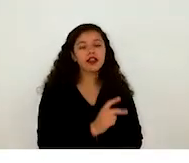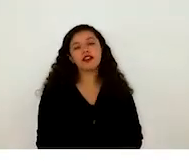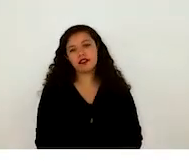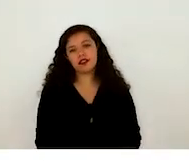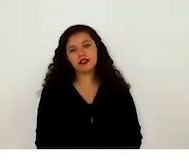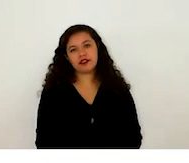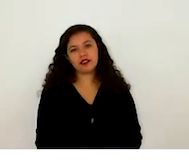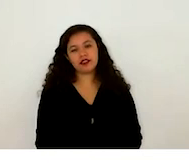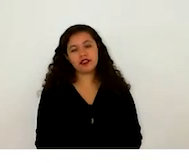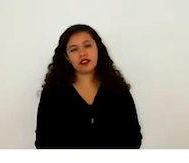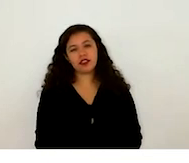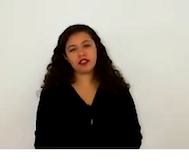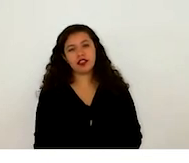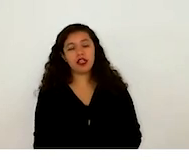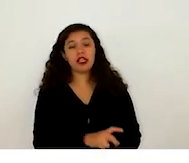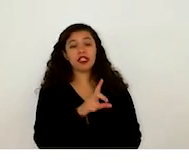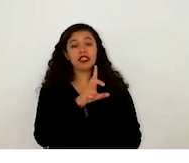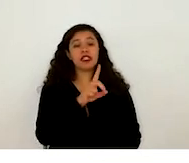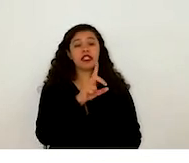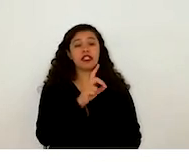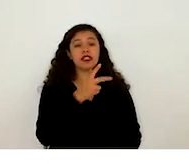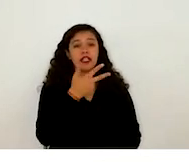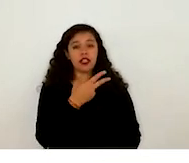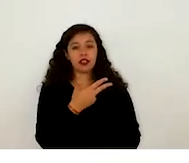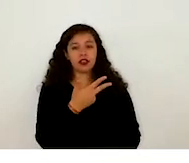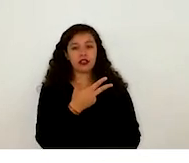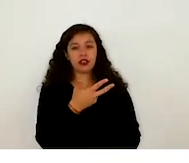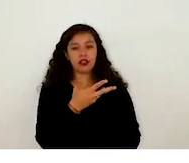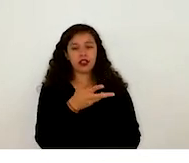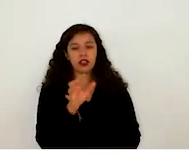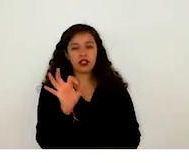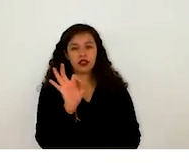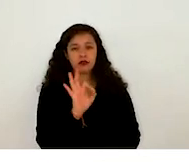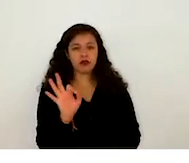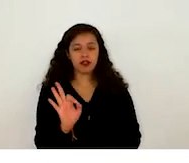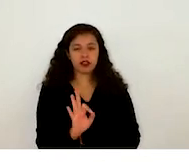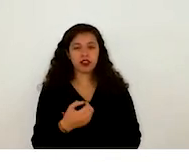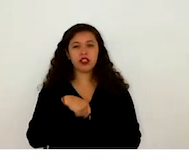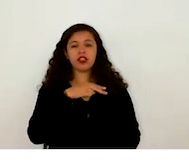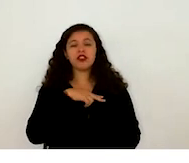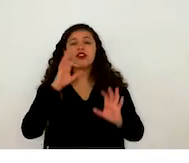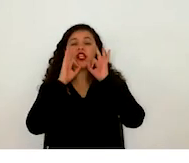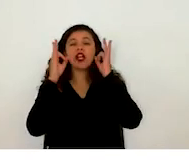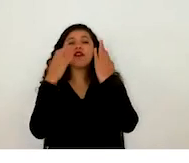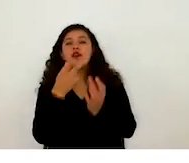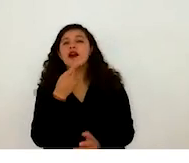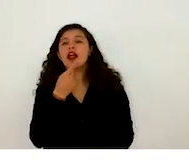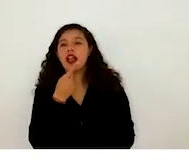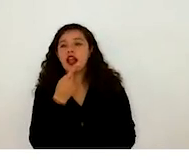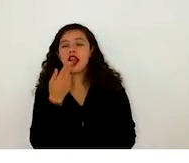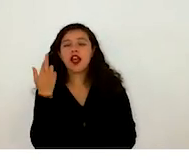y el 38 pero interesante porque el 38% es como decimos las palabras